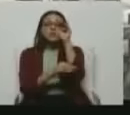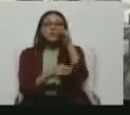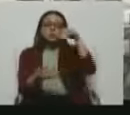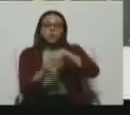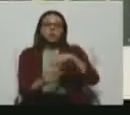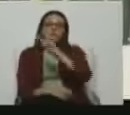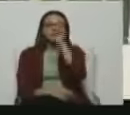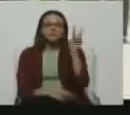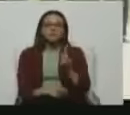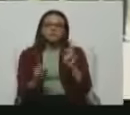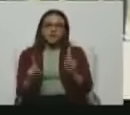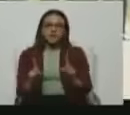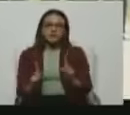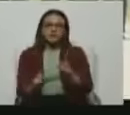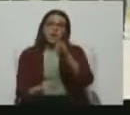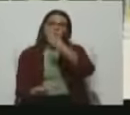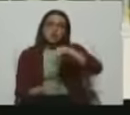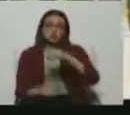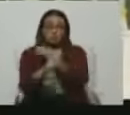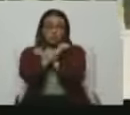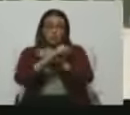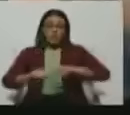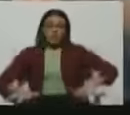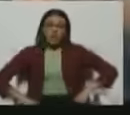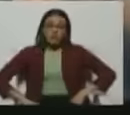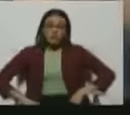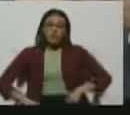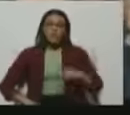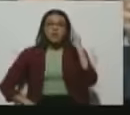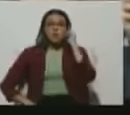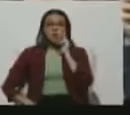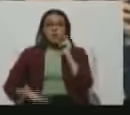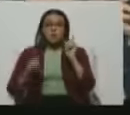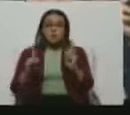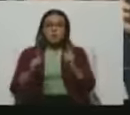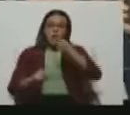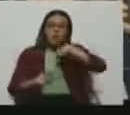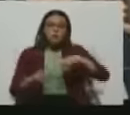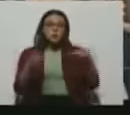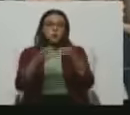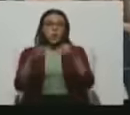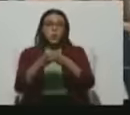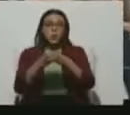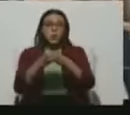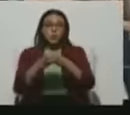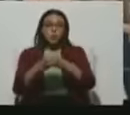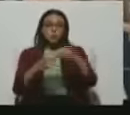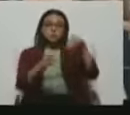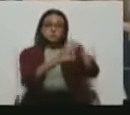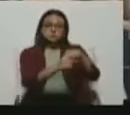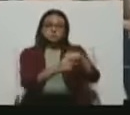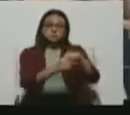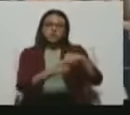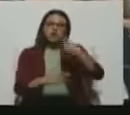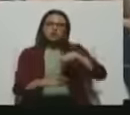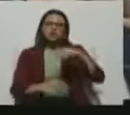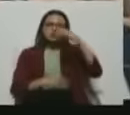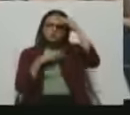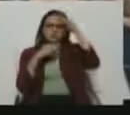patria. Fuerza Armada Nacional Bolivariana, organismo de seguridad ciudadana,